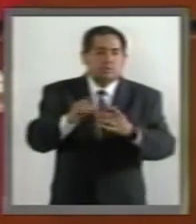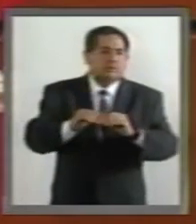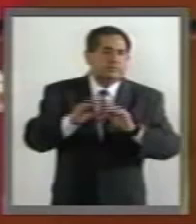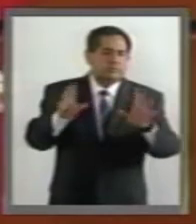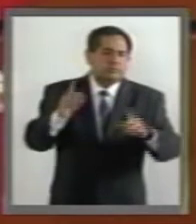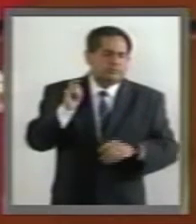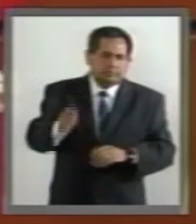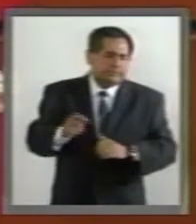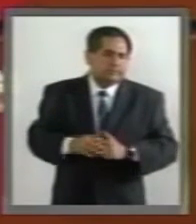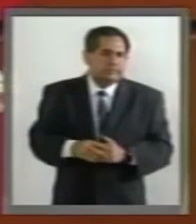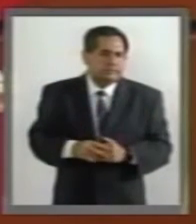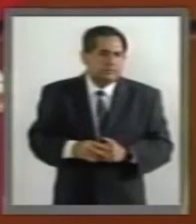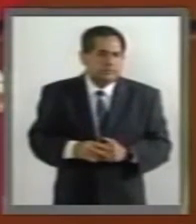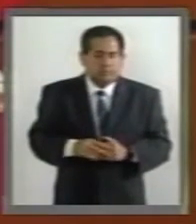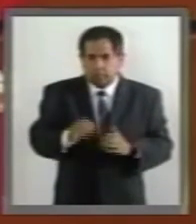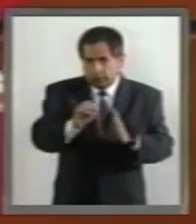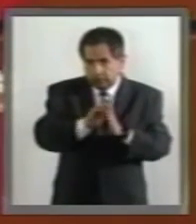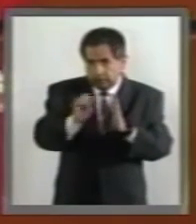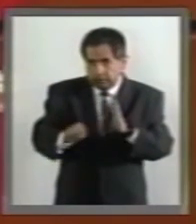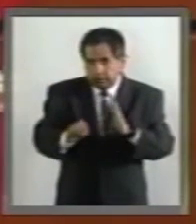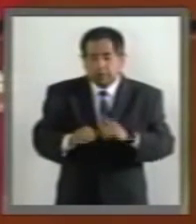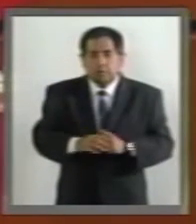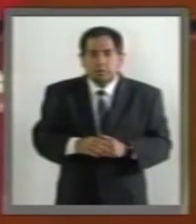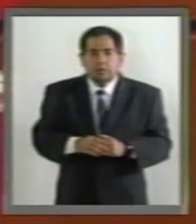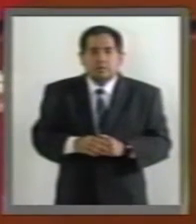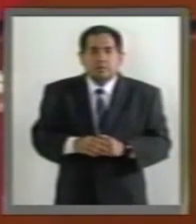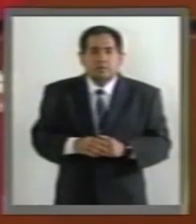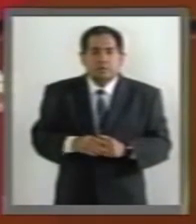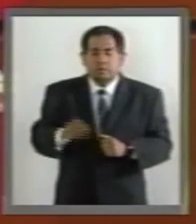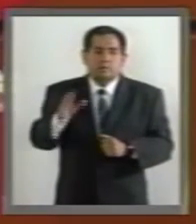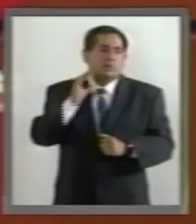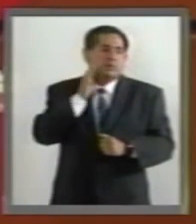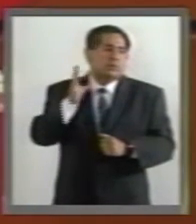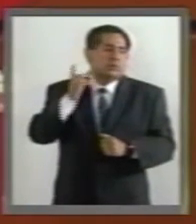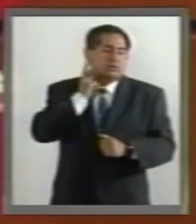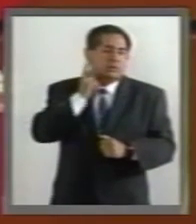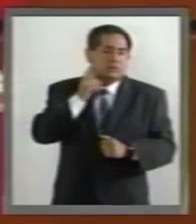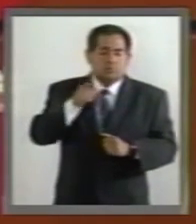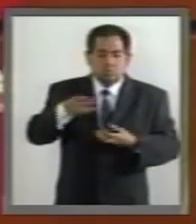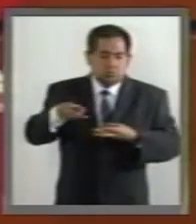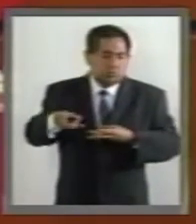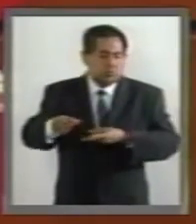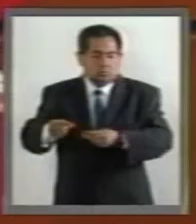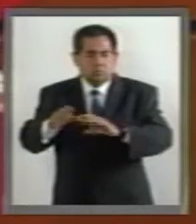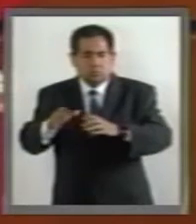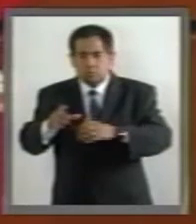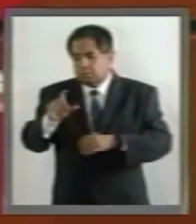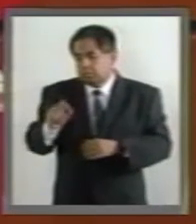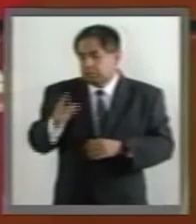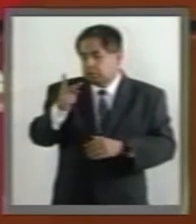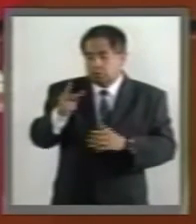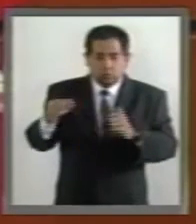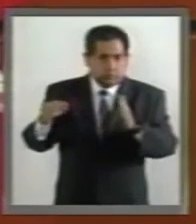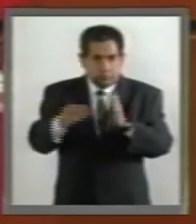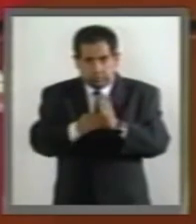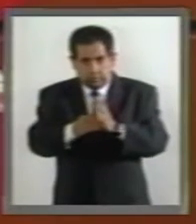destacar que, por ejemplo, la Cámara de Diputados gastó